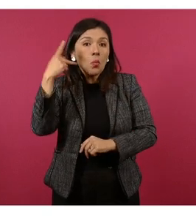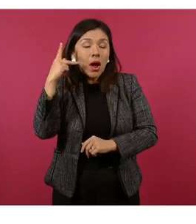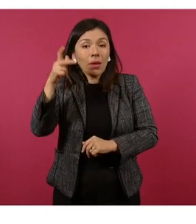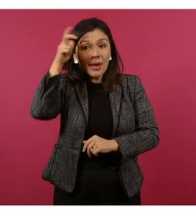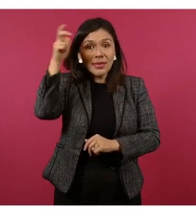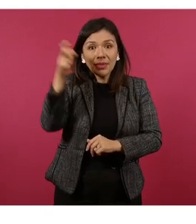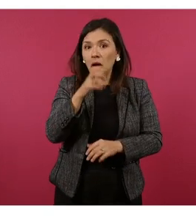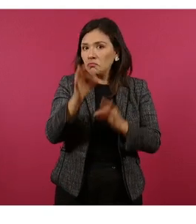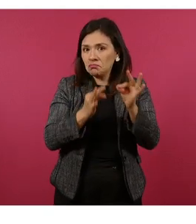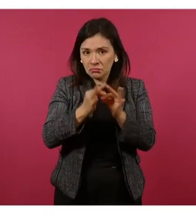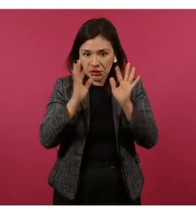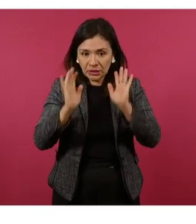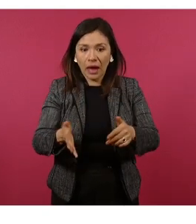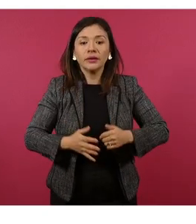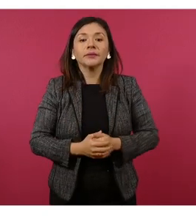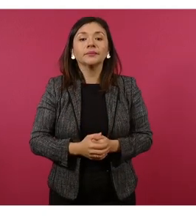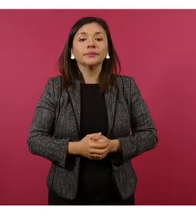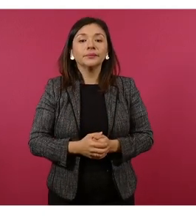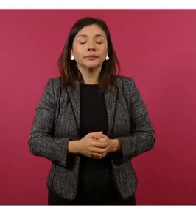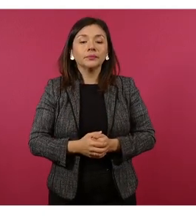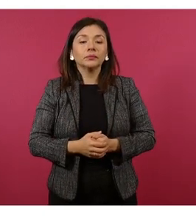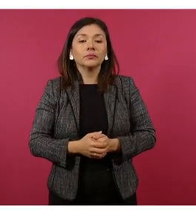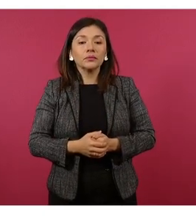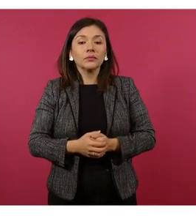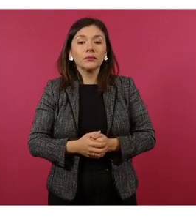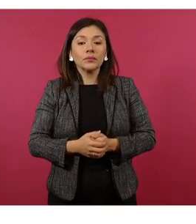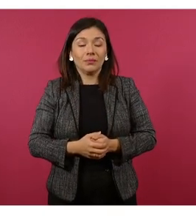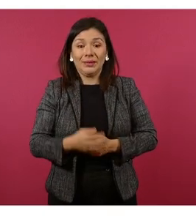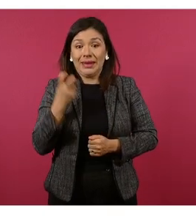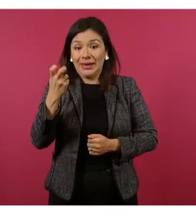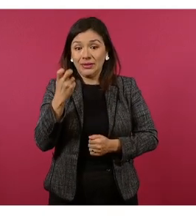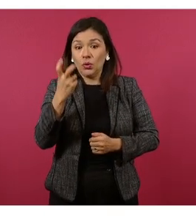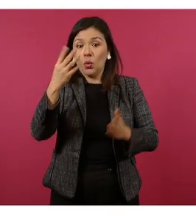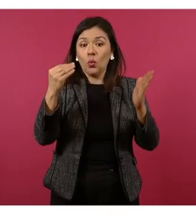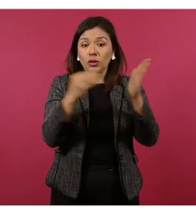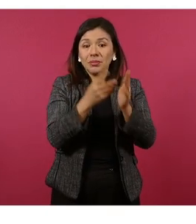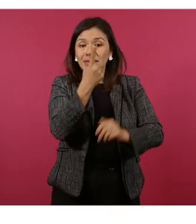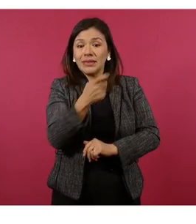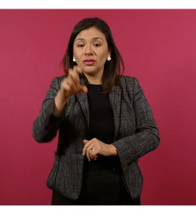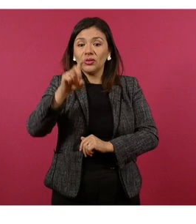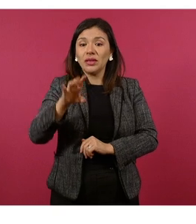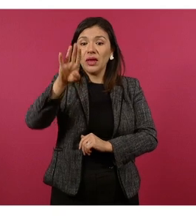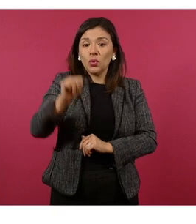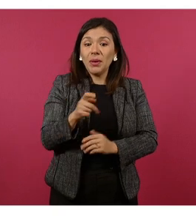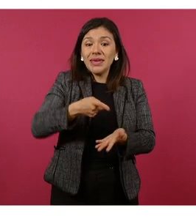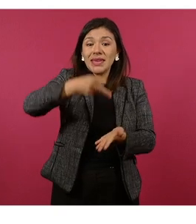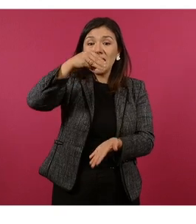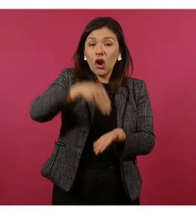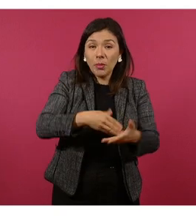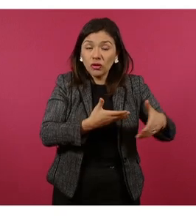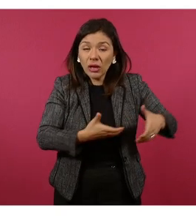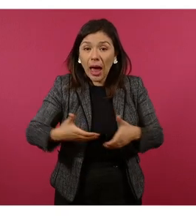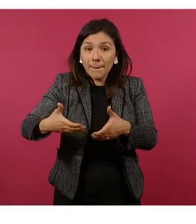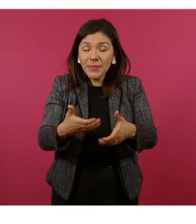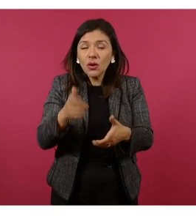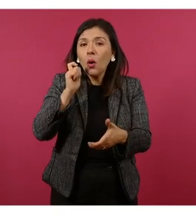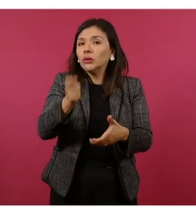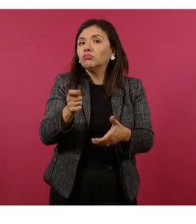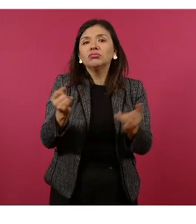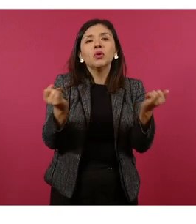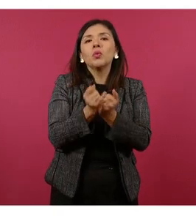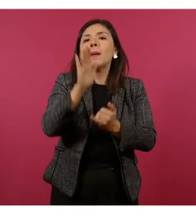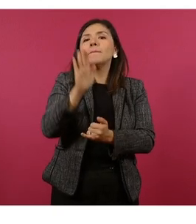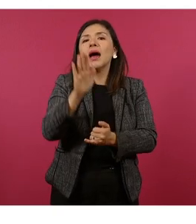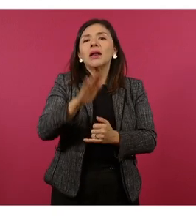Hidalgo eh Quisiera destacar que estos 4139 km equivalen a